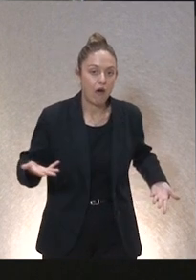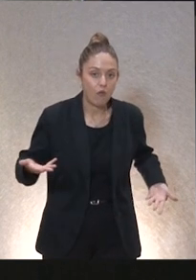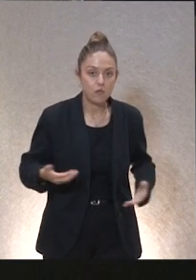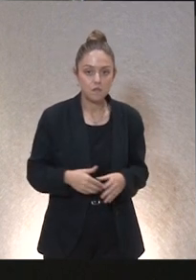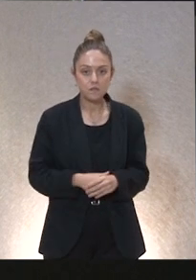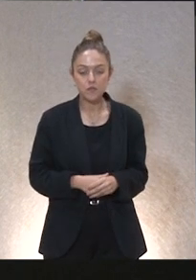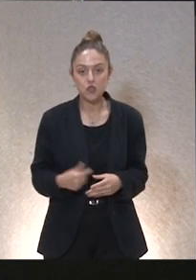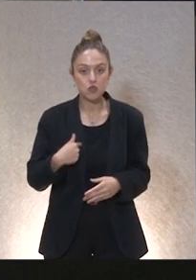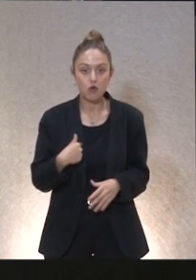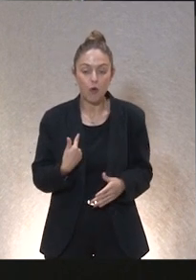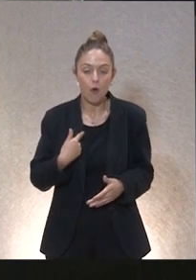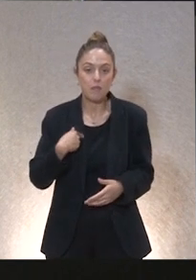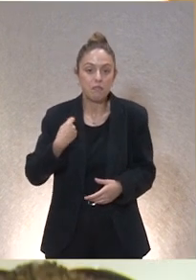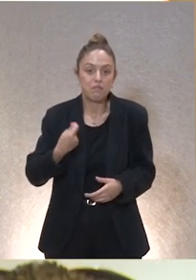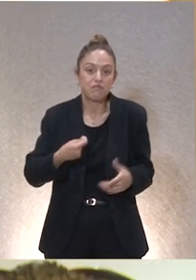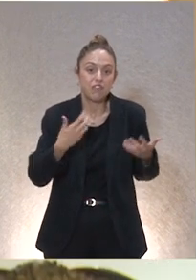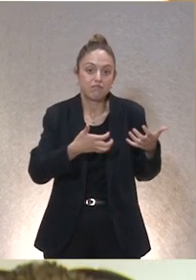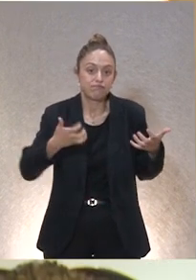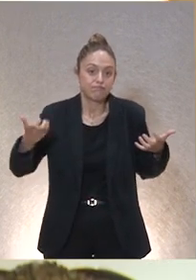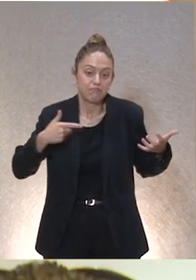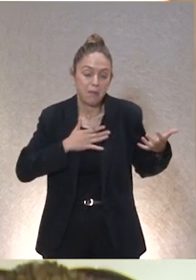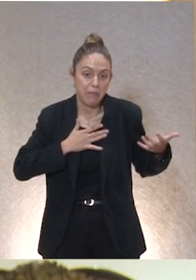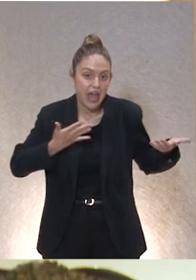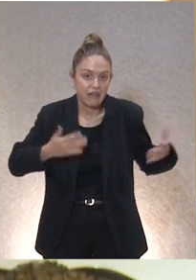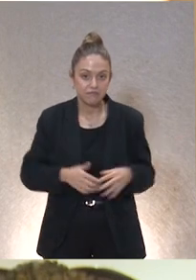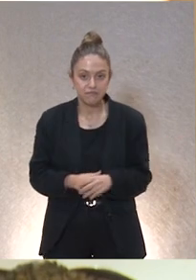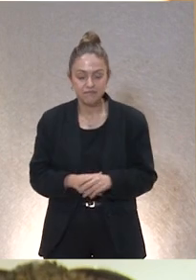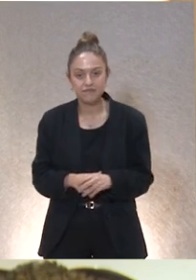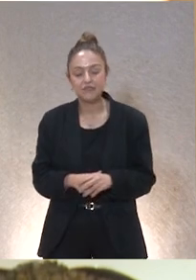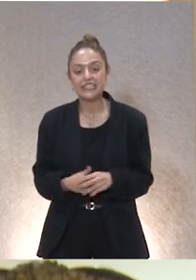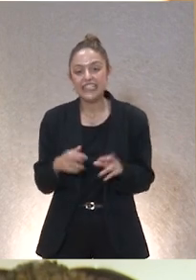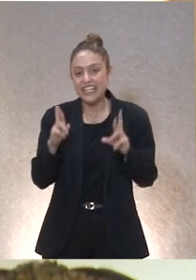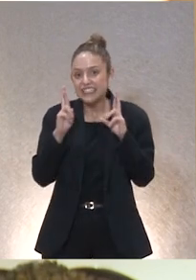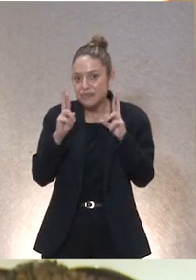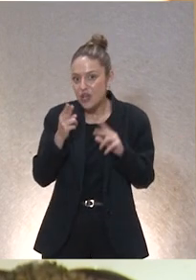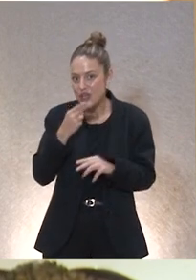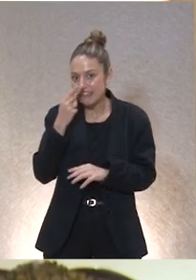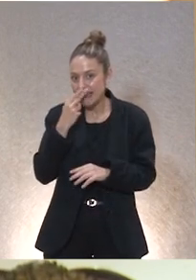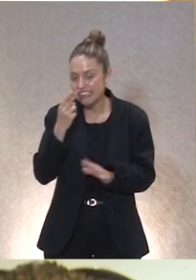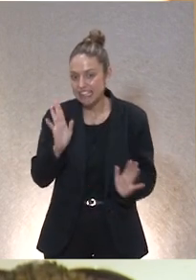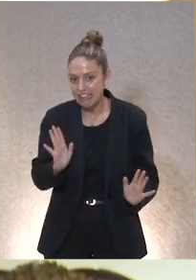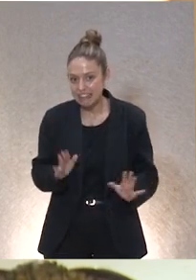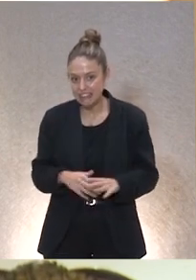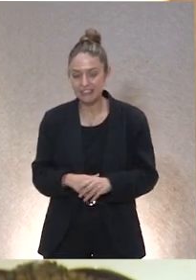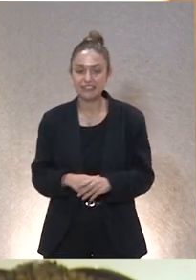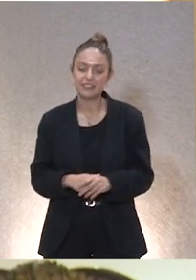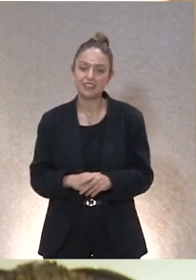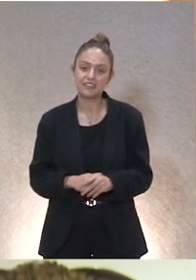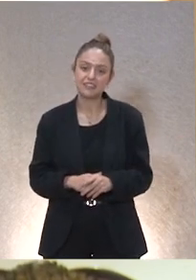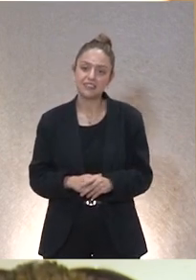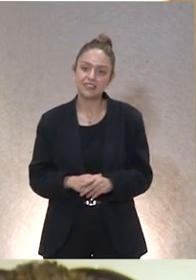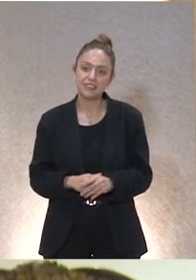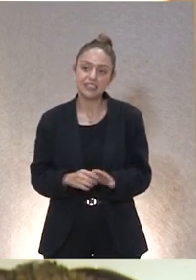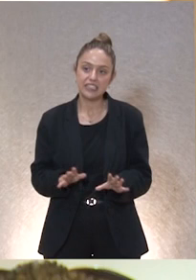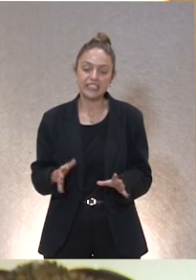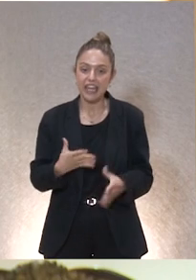y os voy a soltar Mi chapa eh Espero que os interese que alguna cosa os ilumine y que no